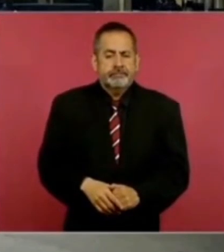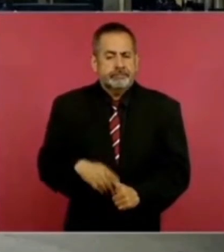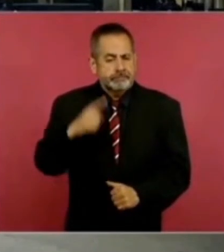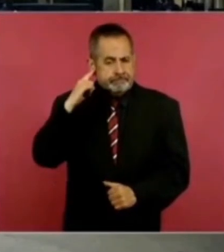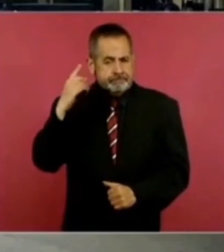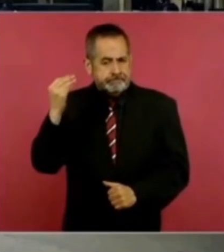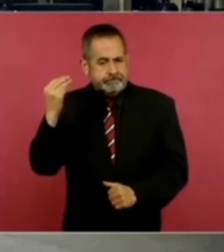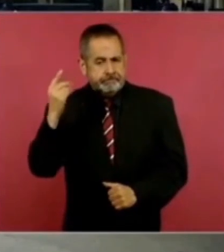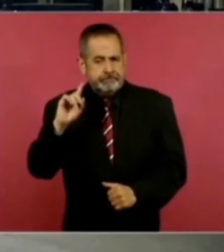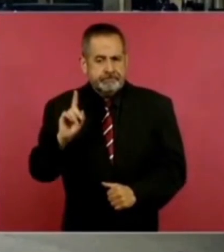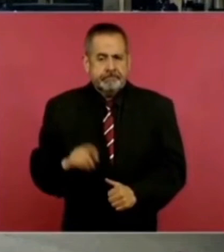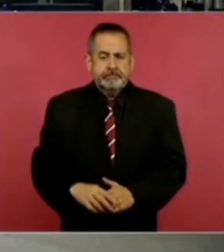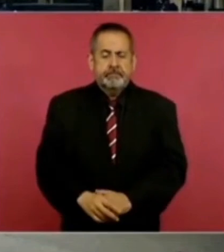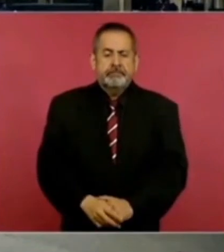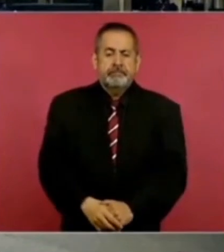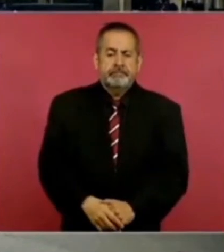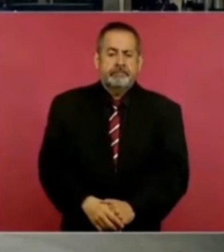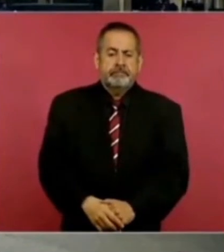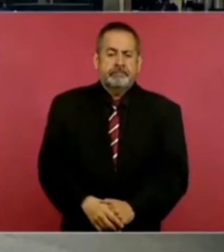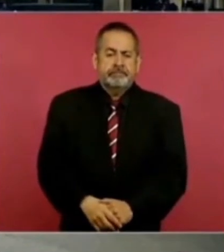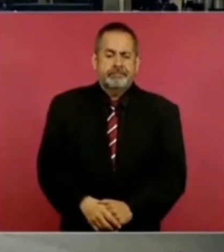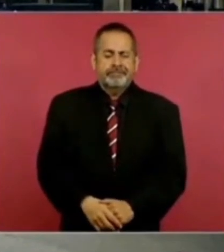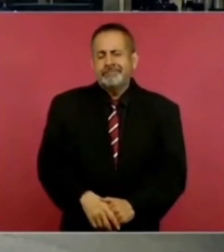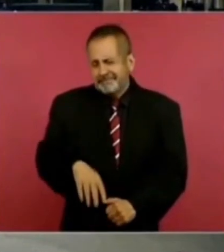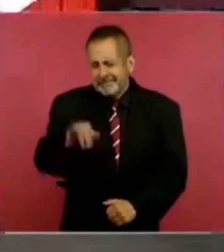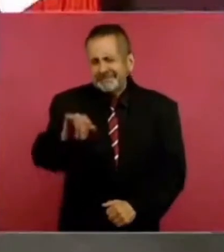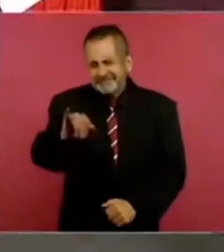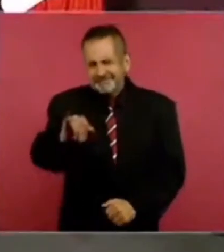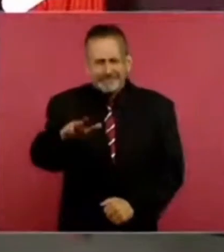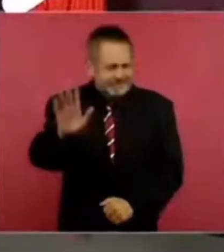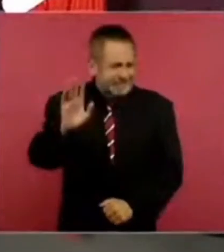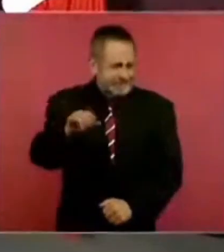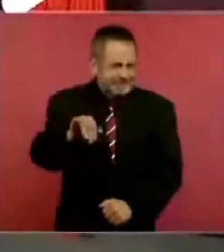enorme nepotismo. Están las hijas, las novias.